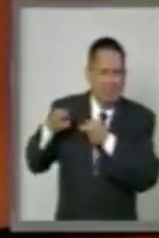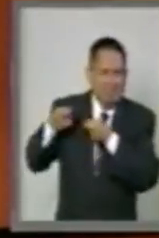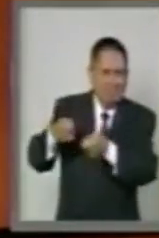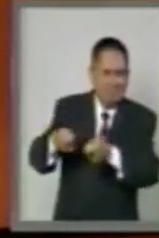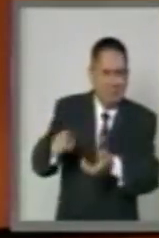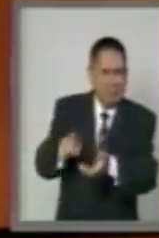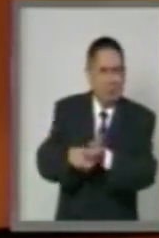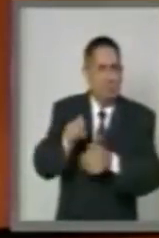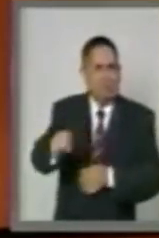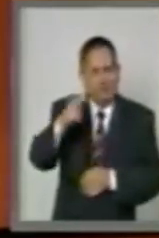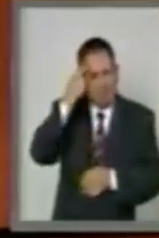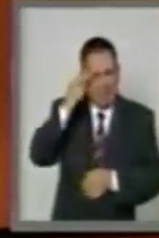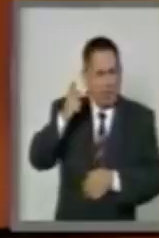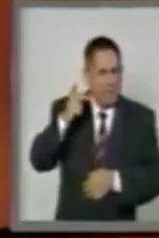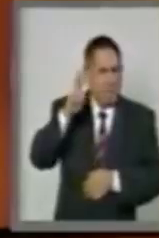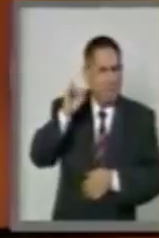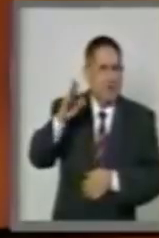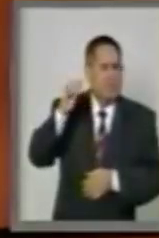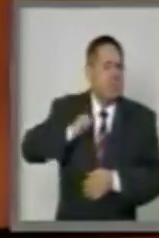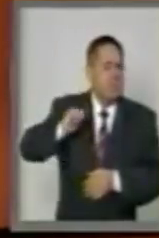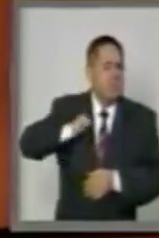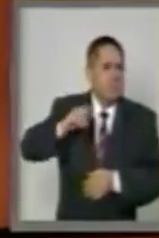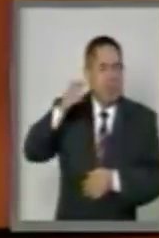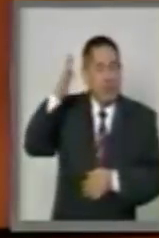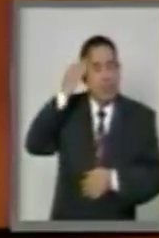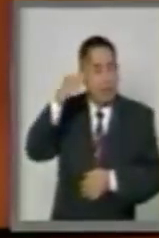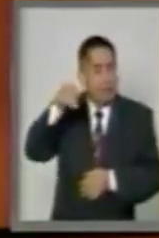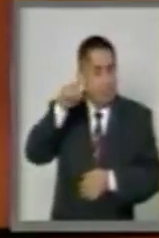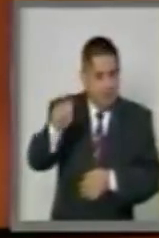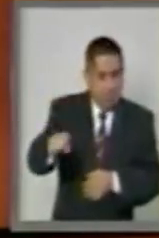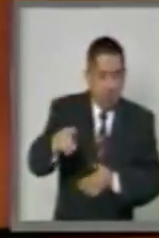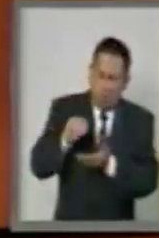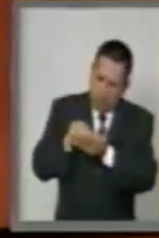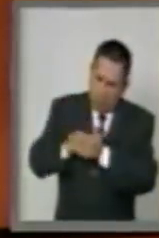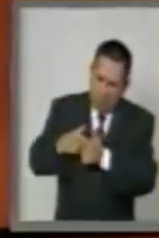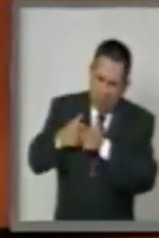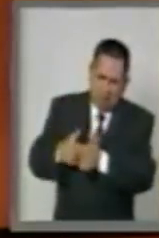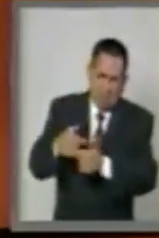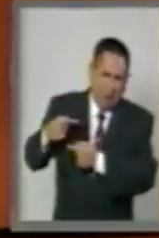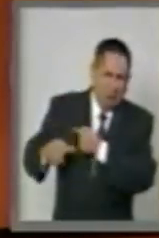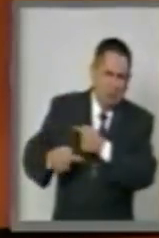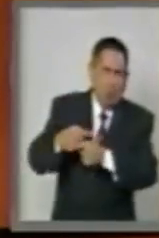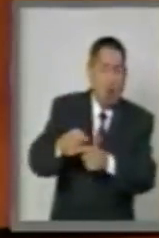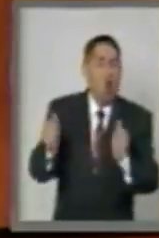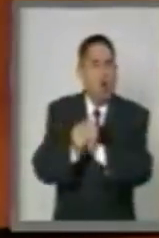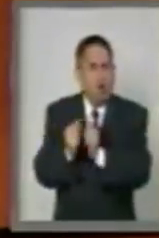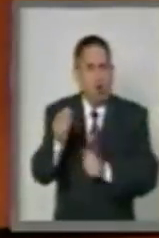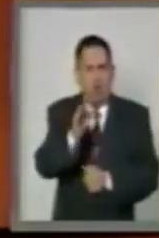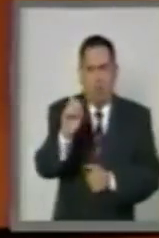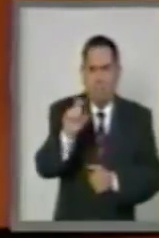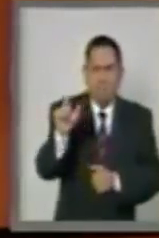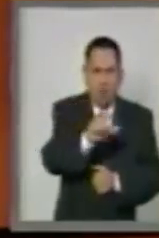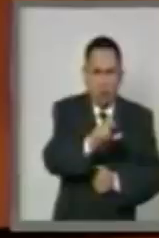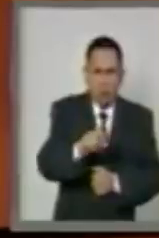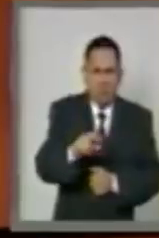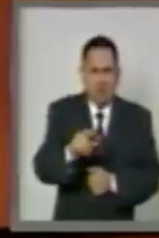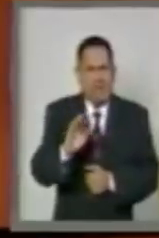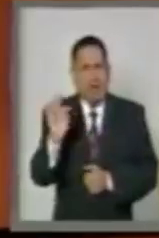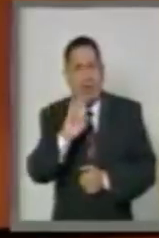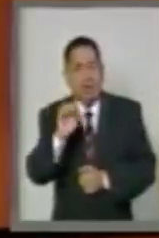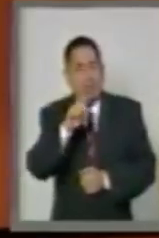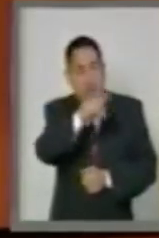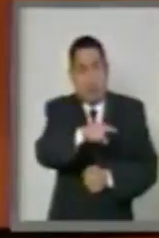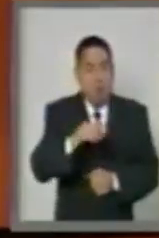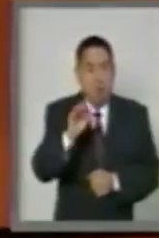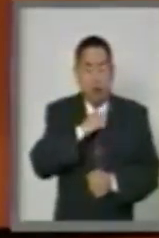tecnocracia esta que nació en el priismo de aquellos tiempos, esa ha seguido gobernó con Fox. Tal vez Fox nunca se dio